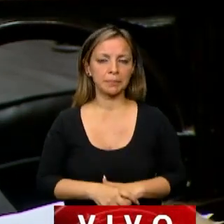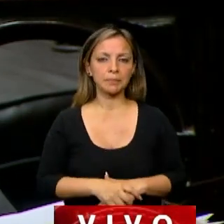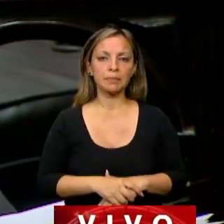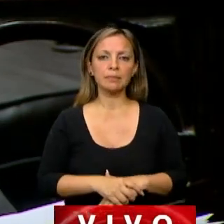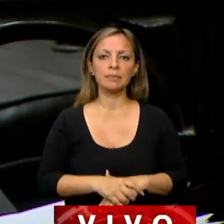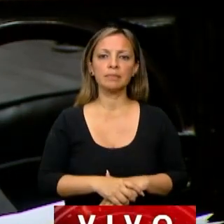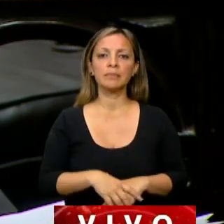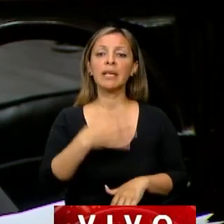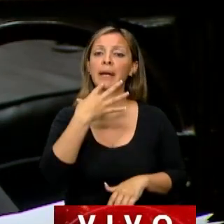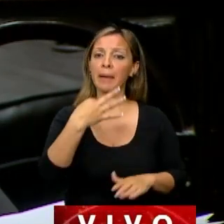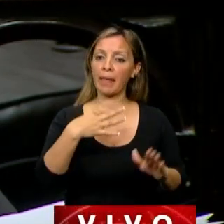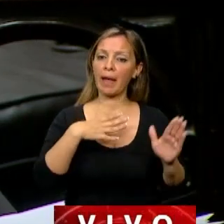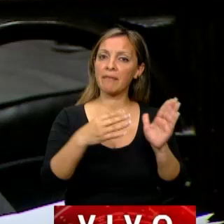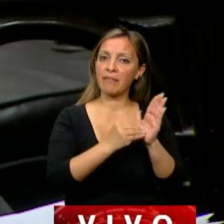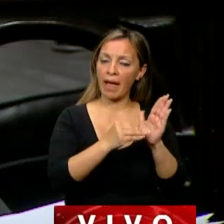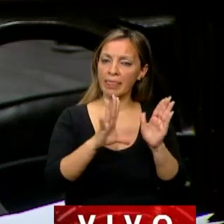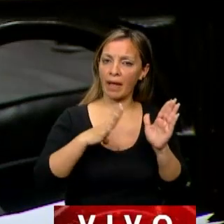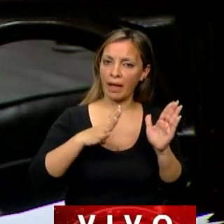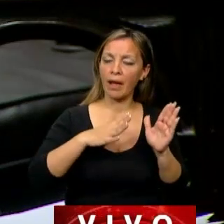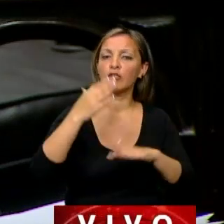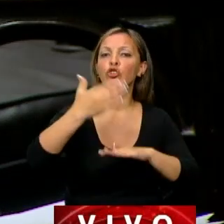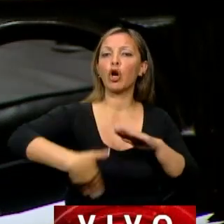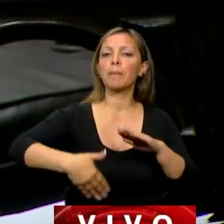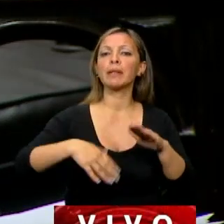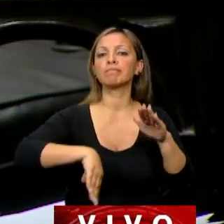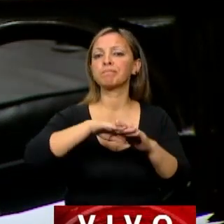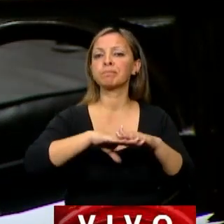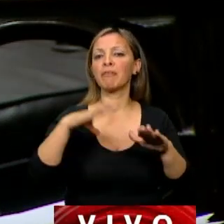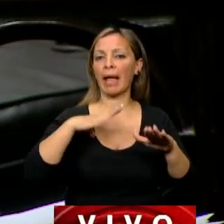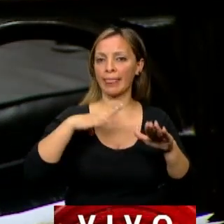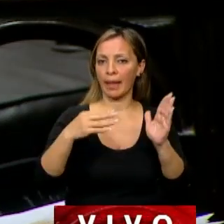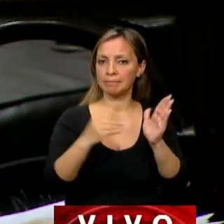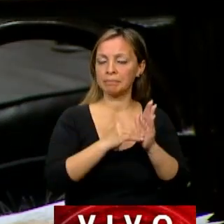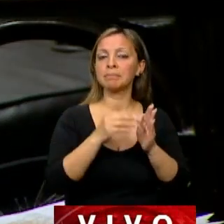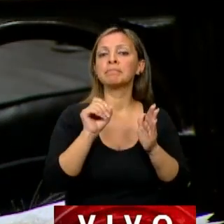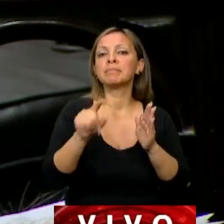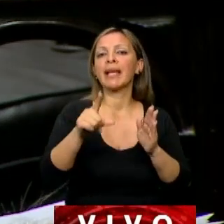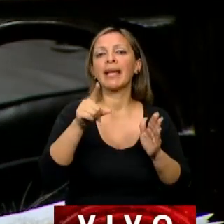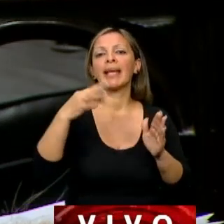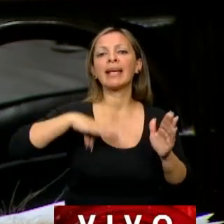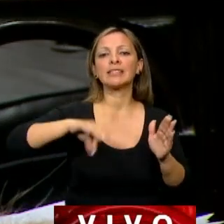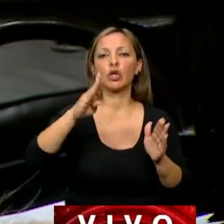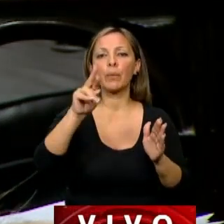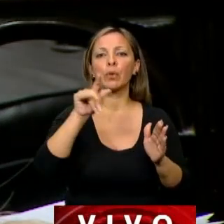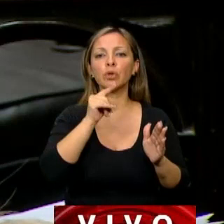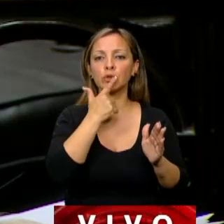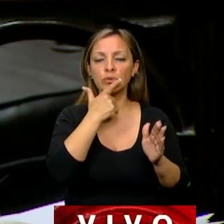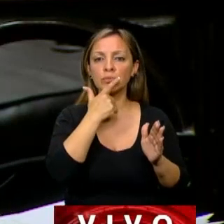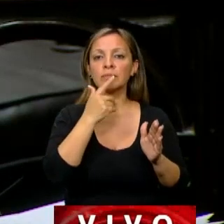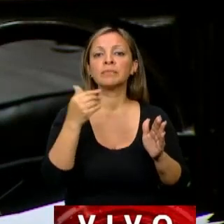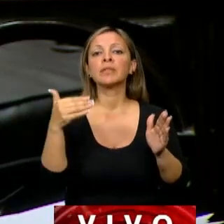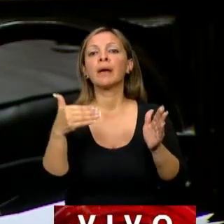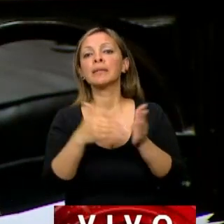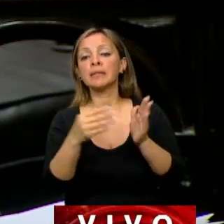cierto que no se establece un tope unificado en ingresos brutos para todas las actividades se fijan alícuotas máximas por